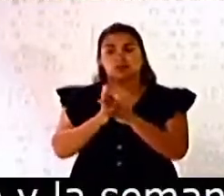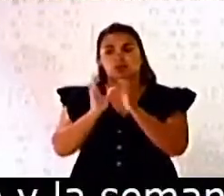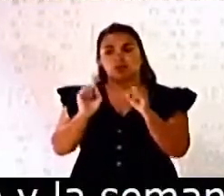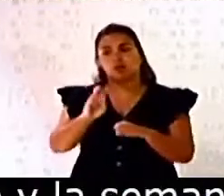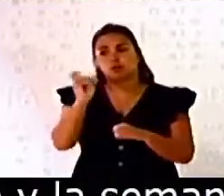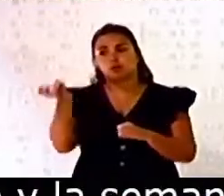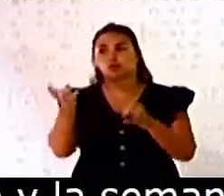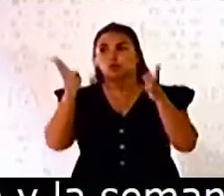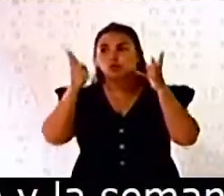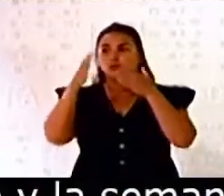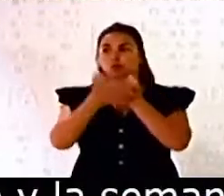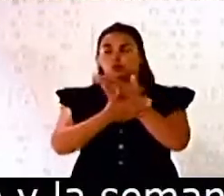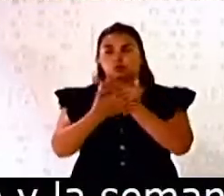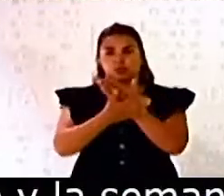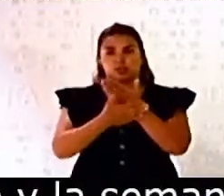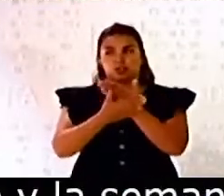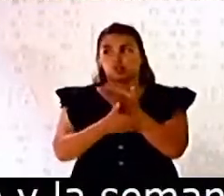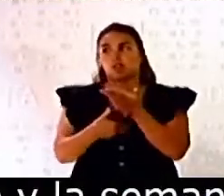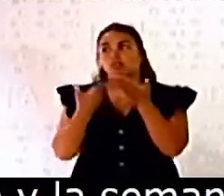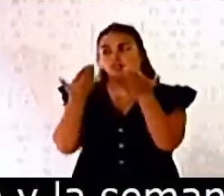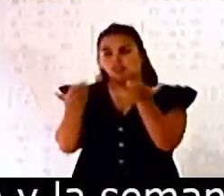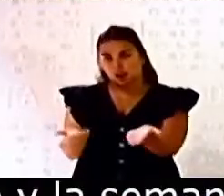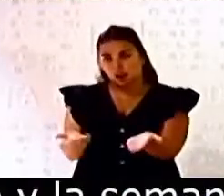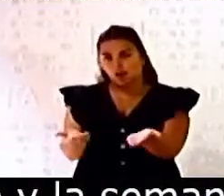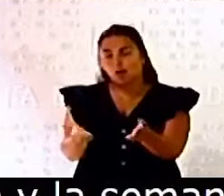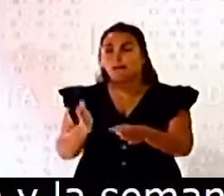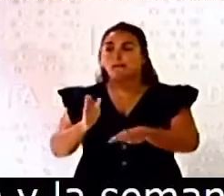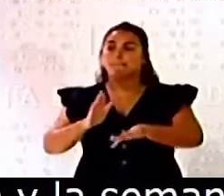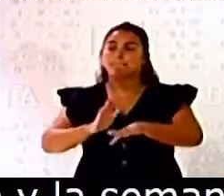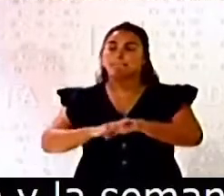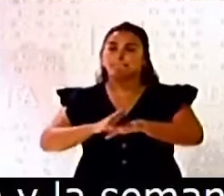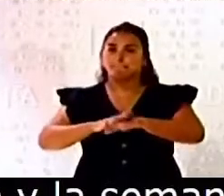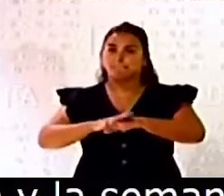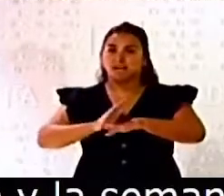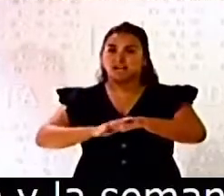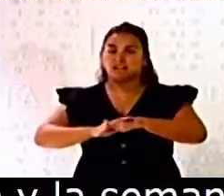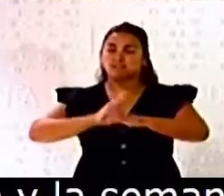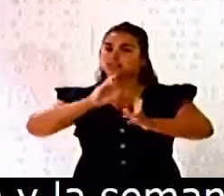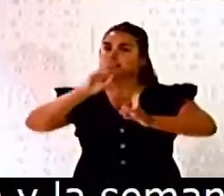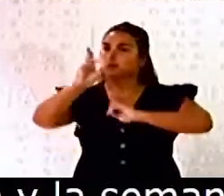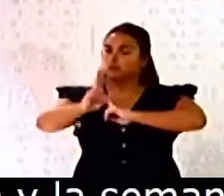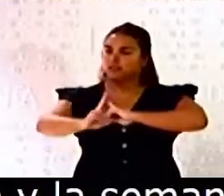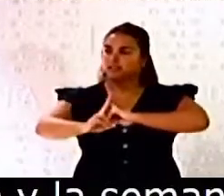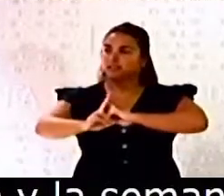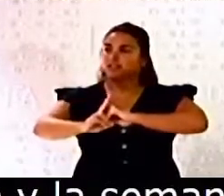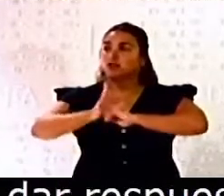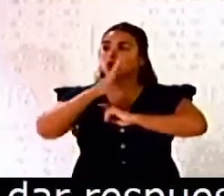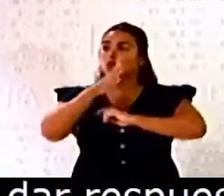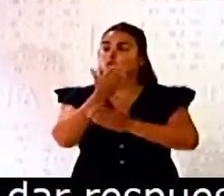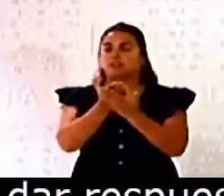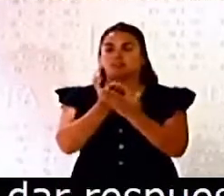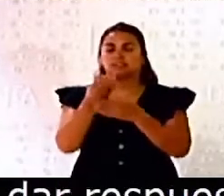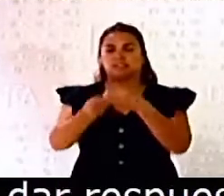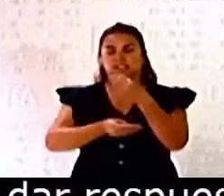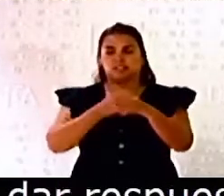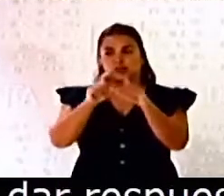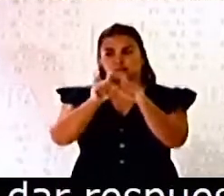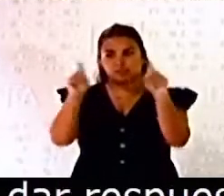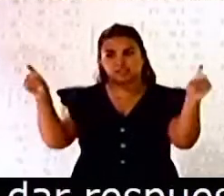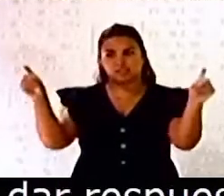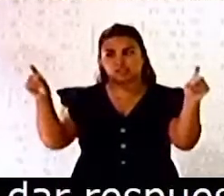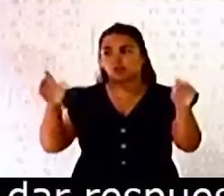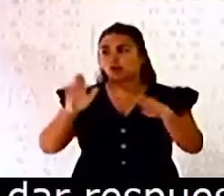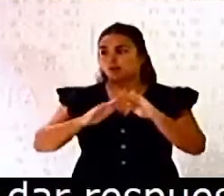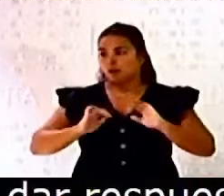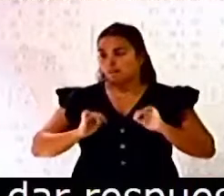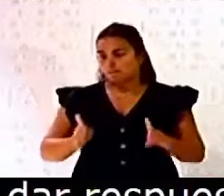de Consejo de Gobierno para poder dar respuesta a la demanda que nos están haciendo los empresarios respecto a la puesta en